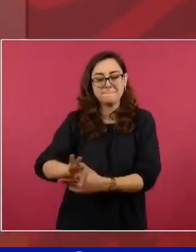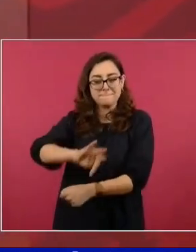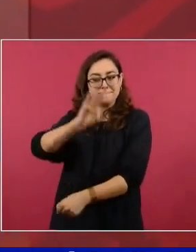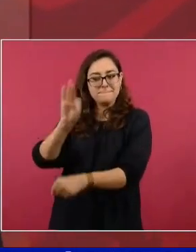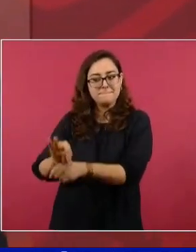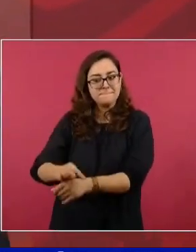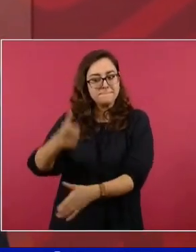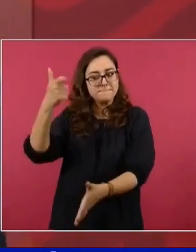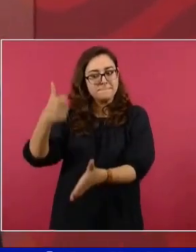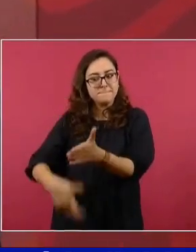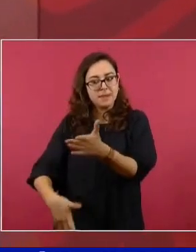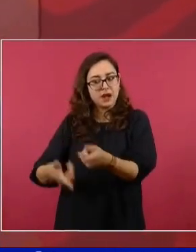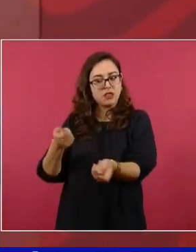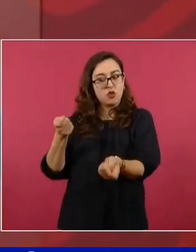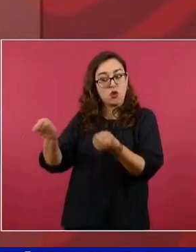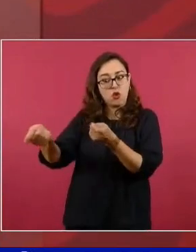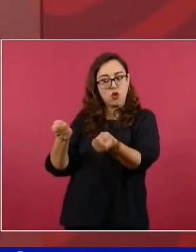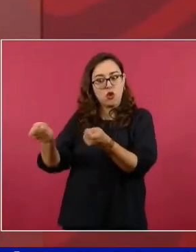sacrilegio.